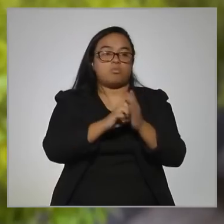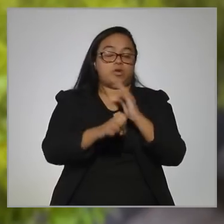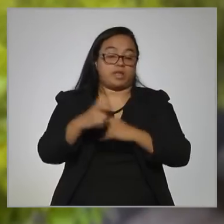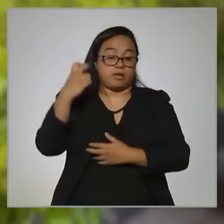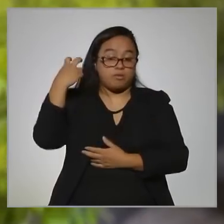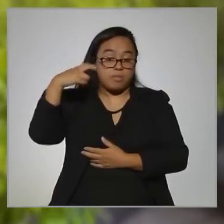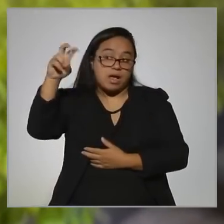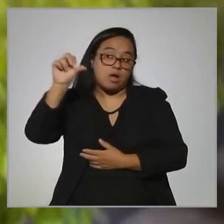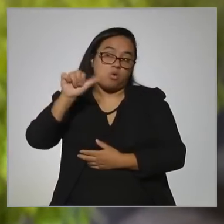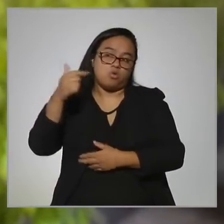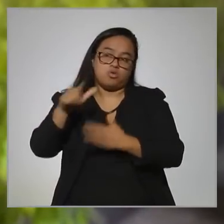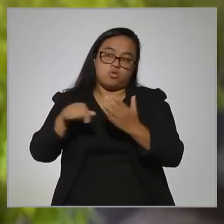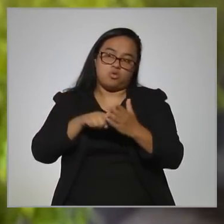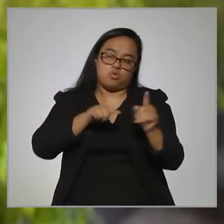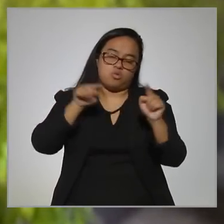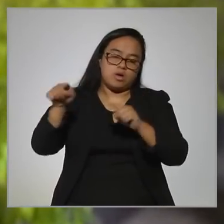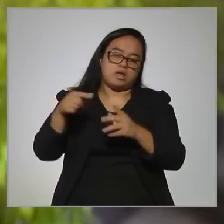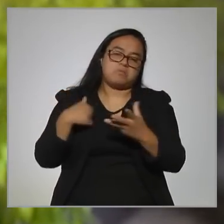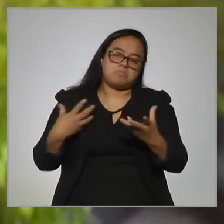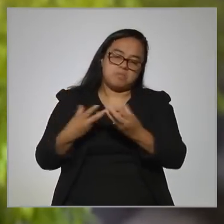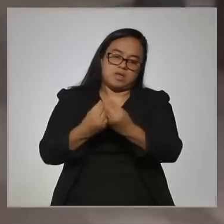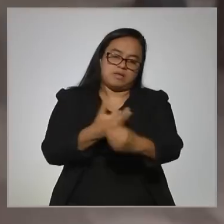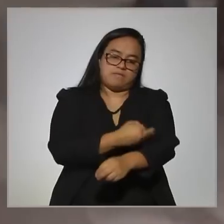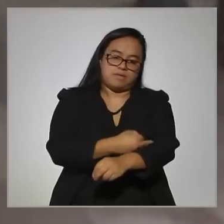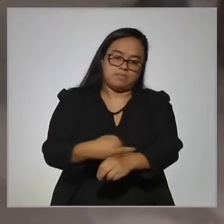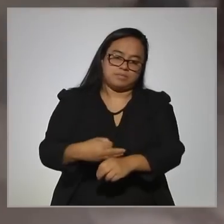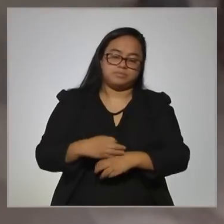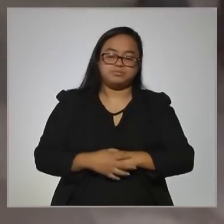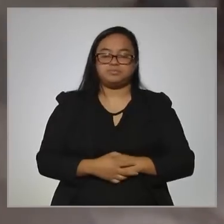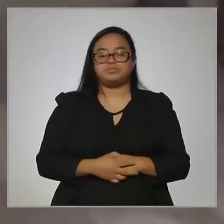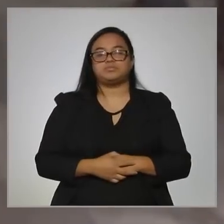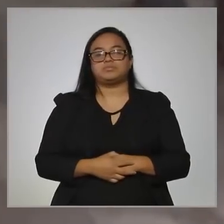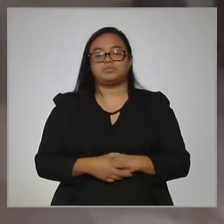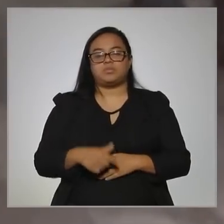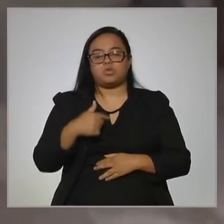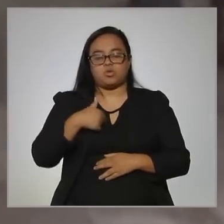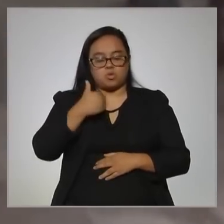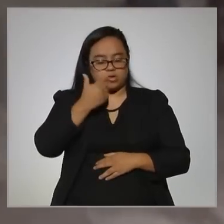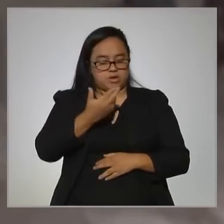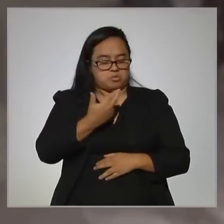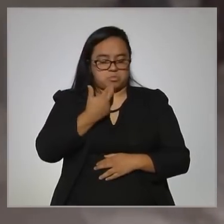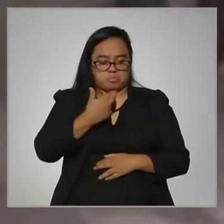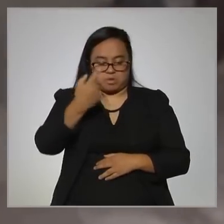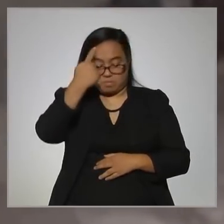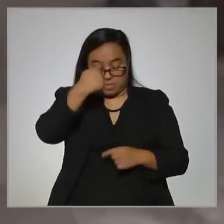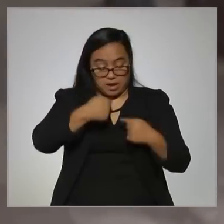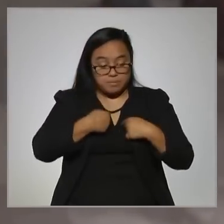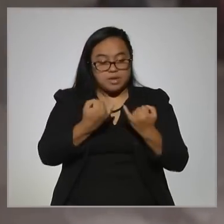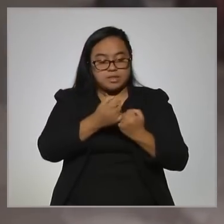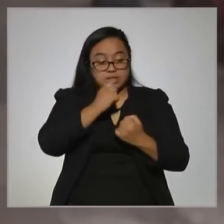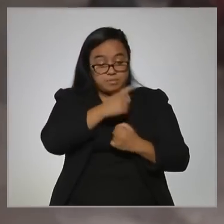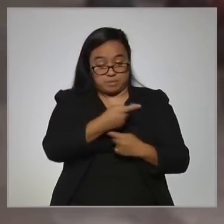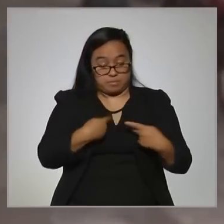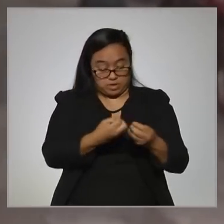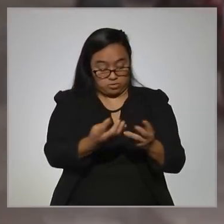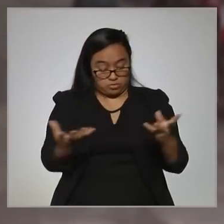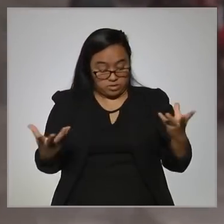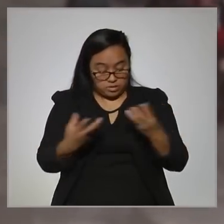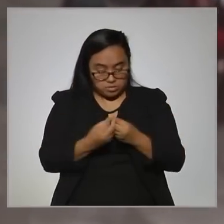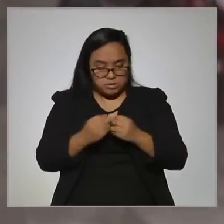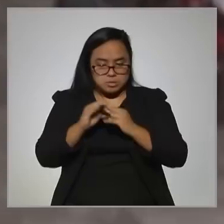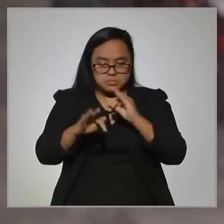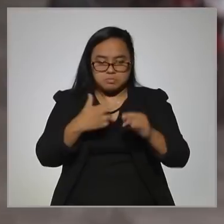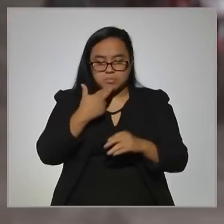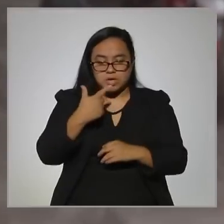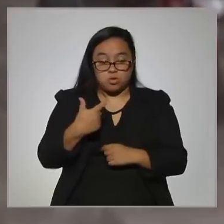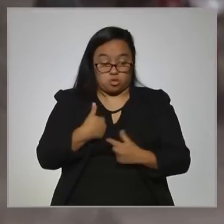viaje a algún lado con mi familia. Ser mejor aún para mí y para las personas que me rodean, ser